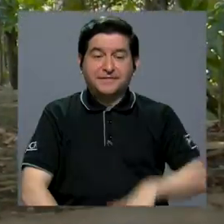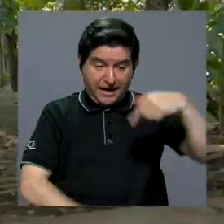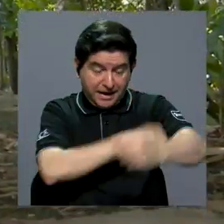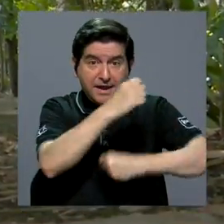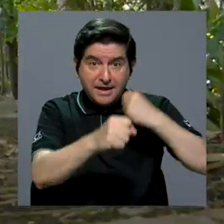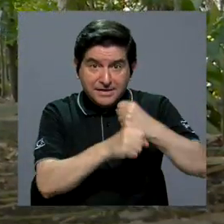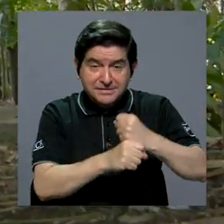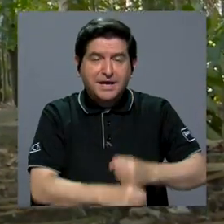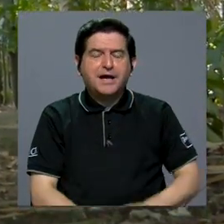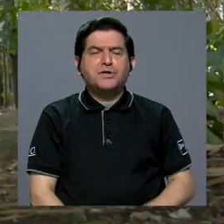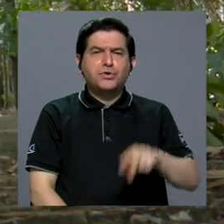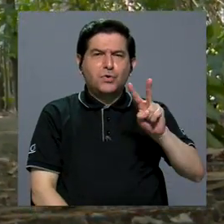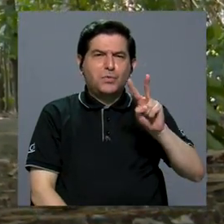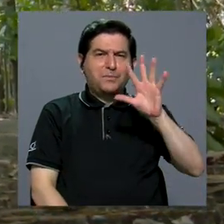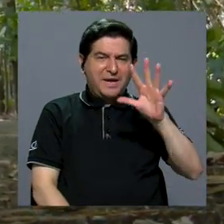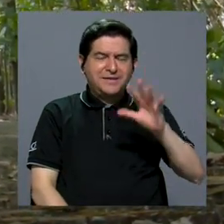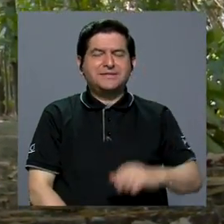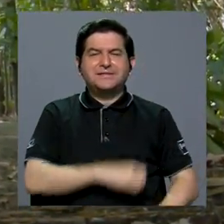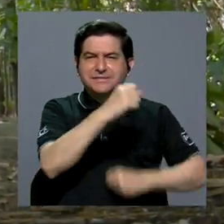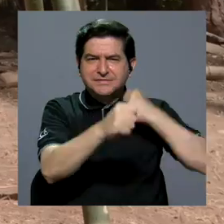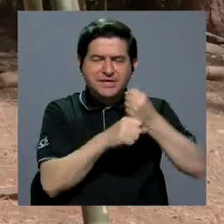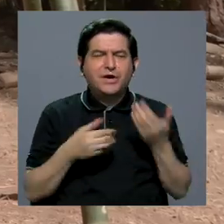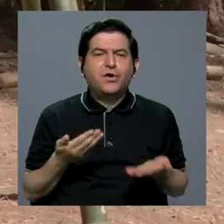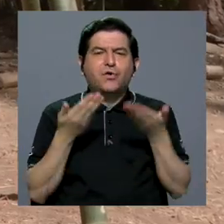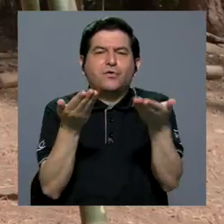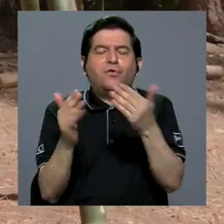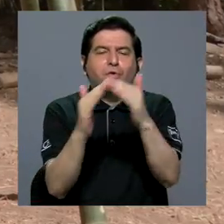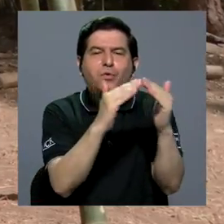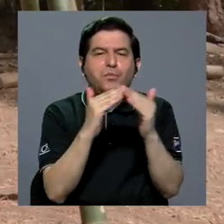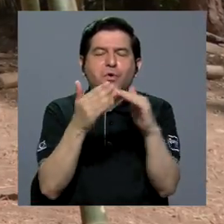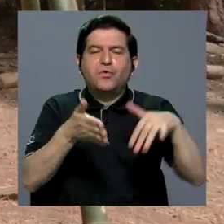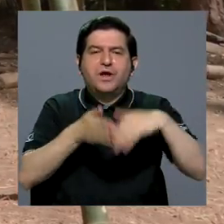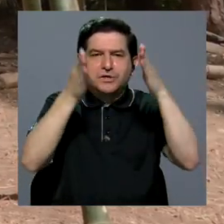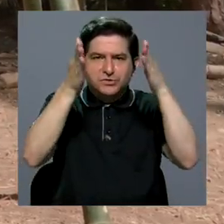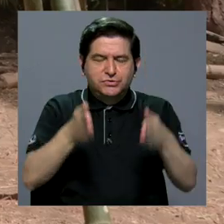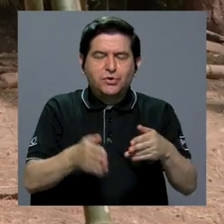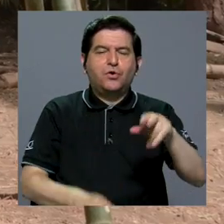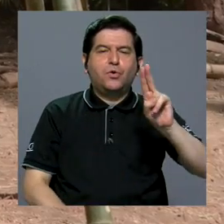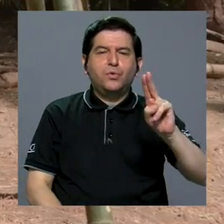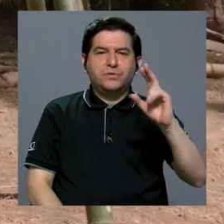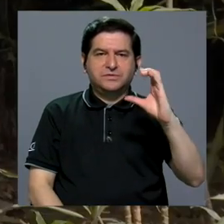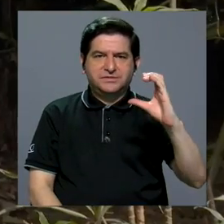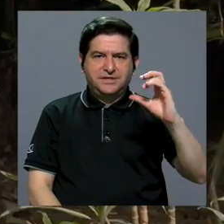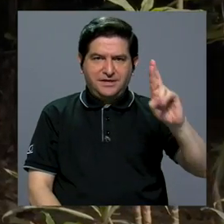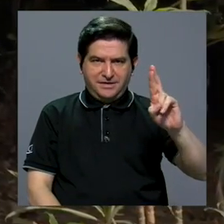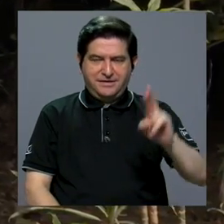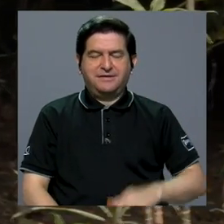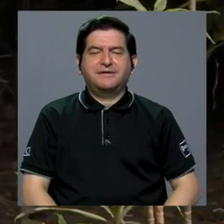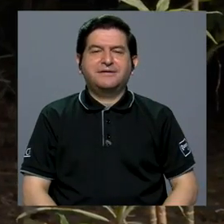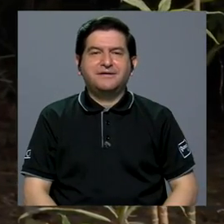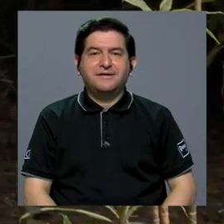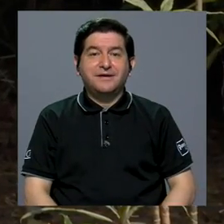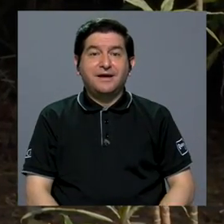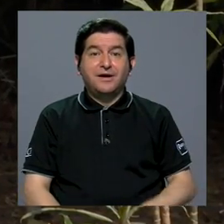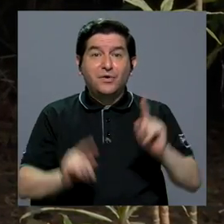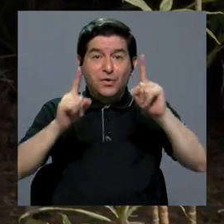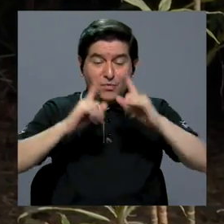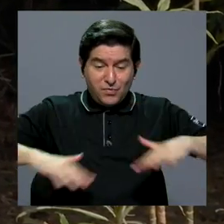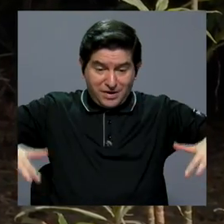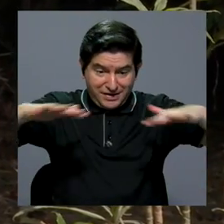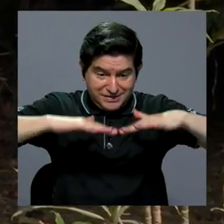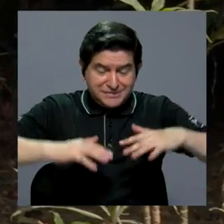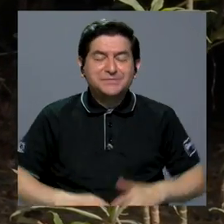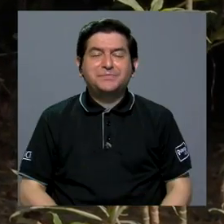Este año se cumplen 25 años de ofrecerle a la población estudiantil de la Universidad de Costa Rica un espacio